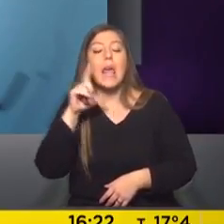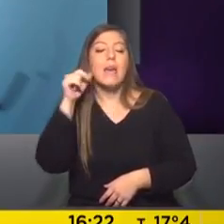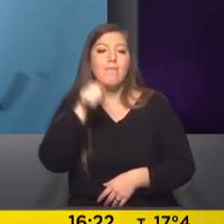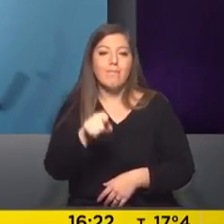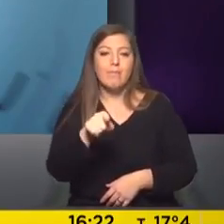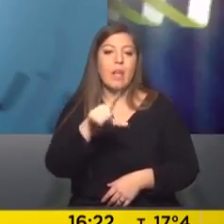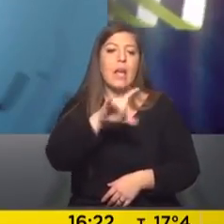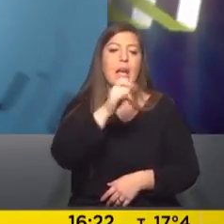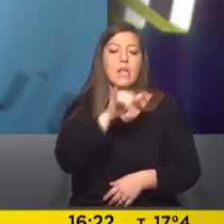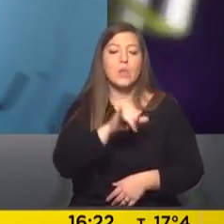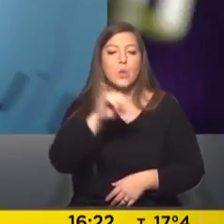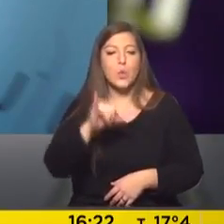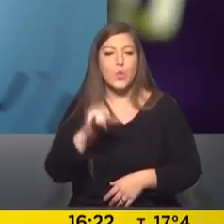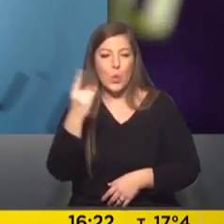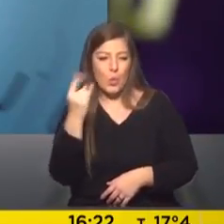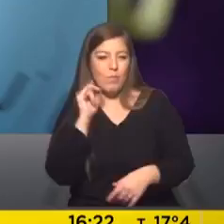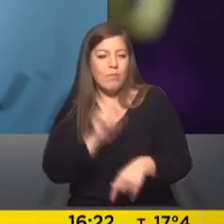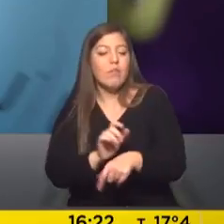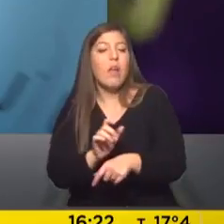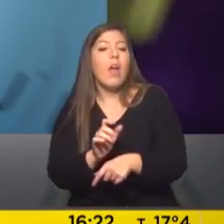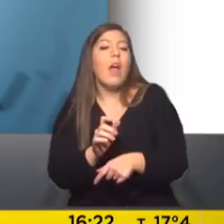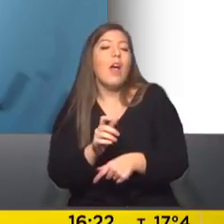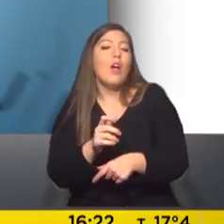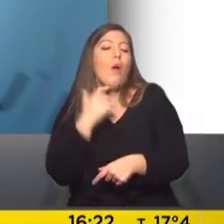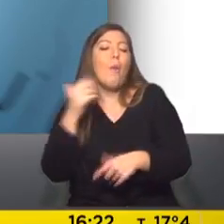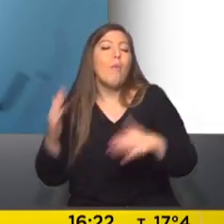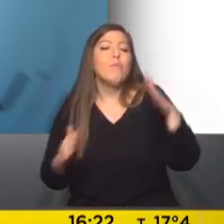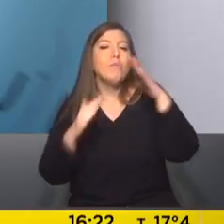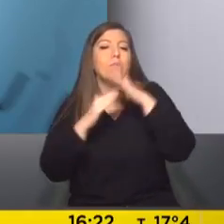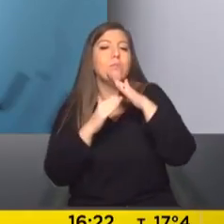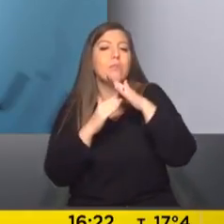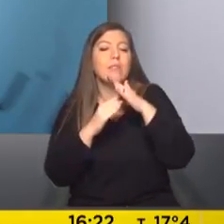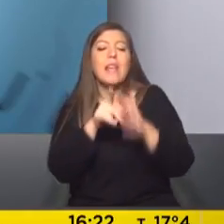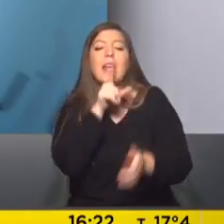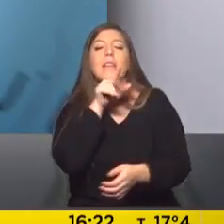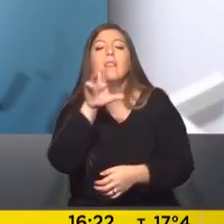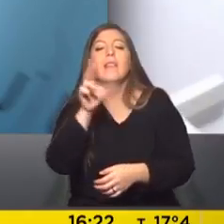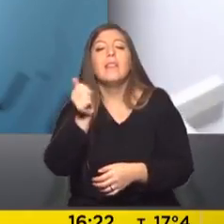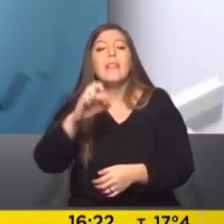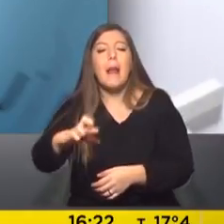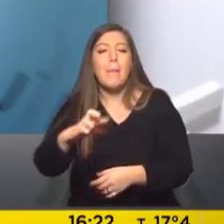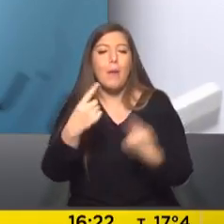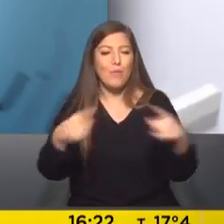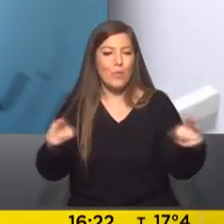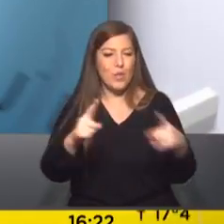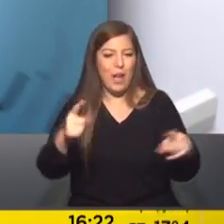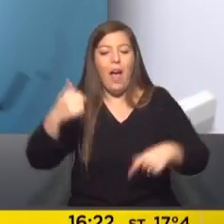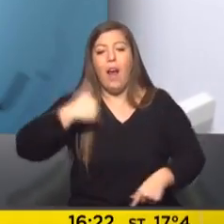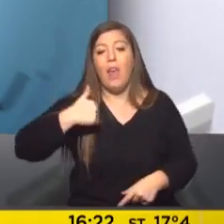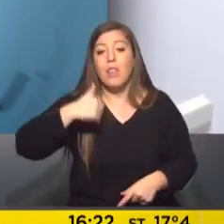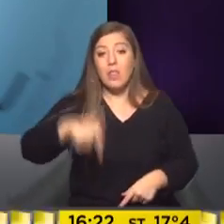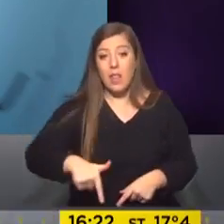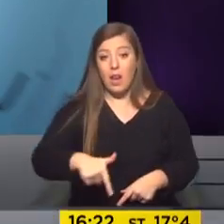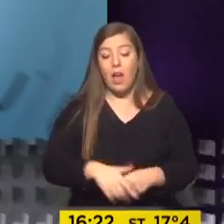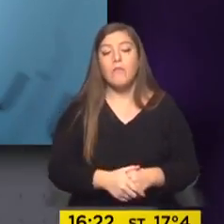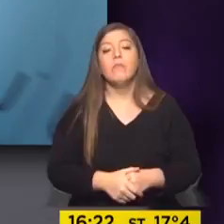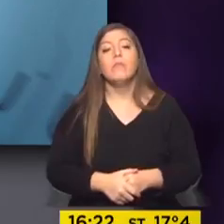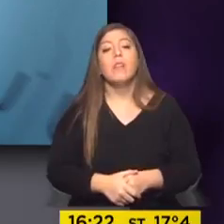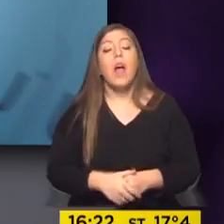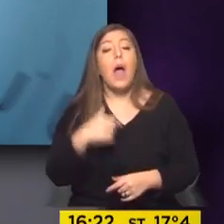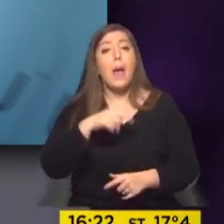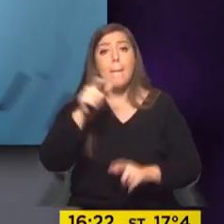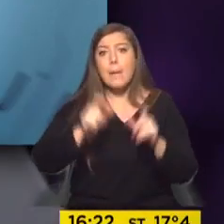del trap argentino. Es jujeña, tiene 25 años, Y artistas internacionales